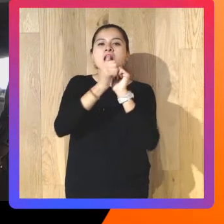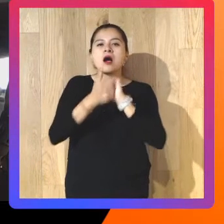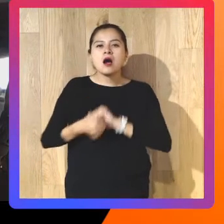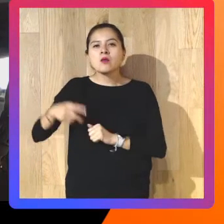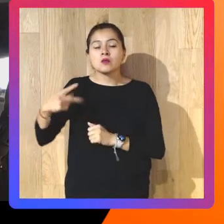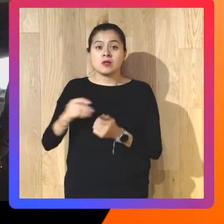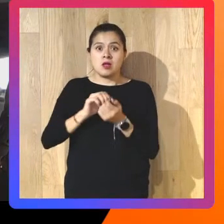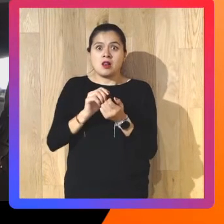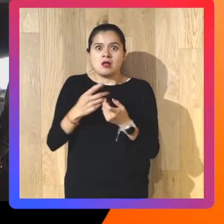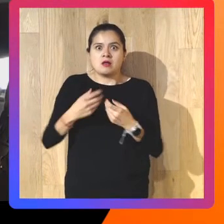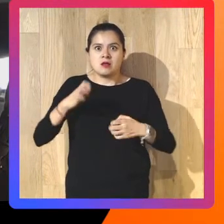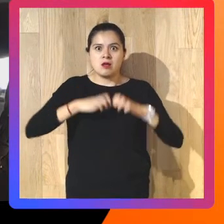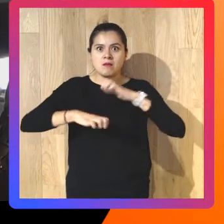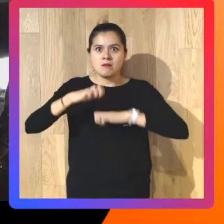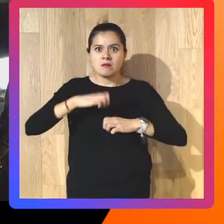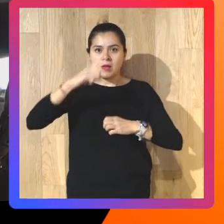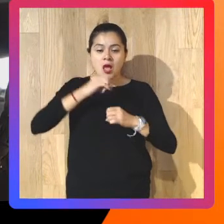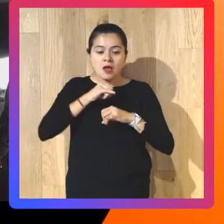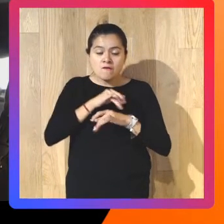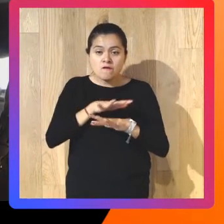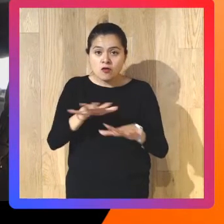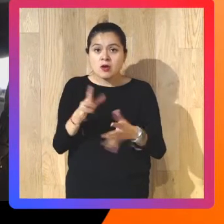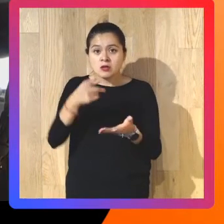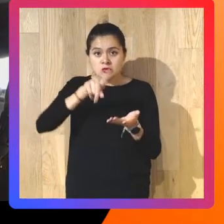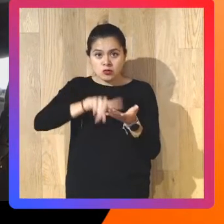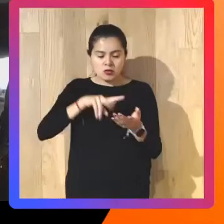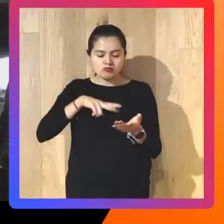es también un mecanismo para generación de información relevante